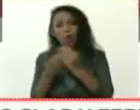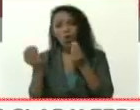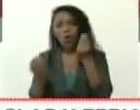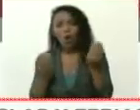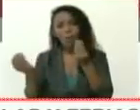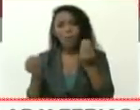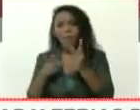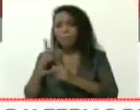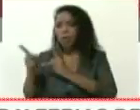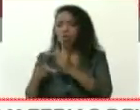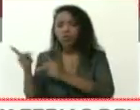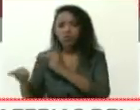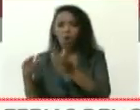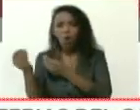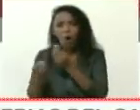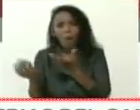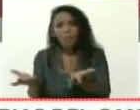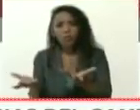de producción,